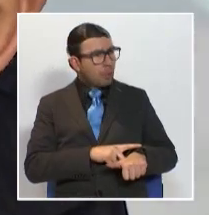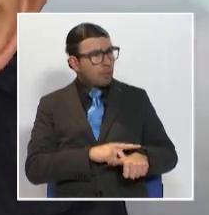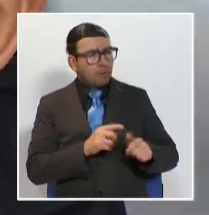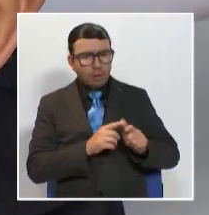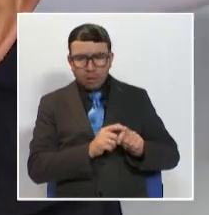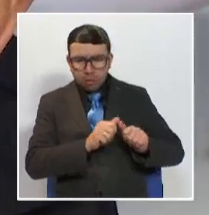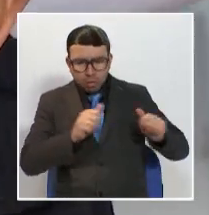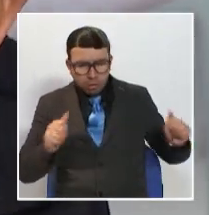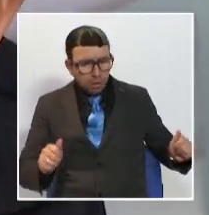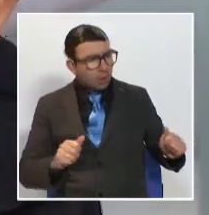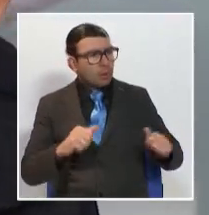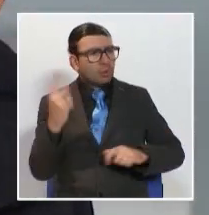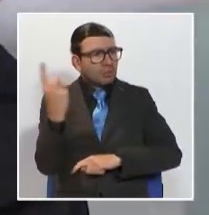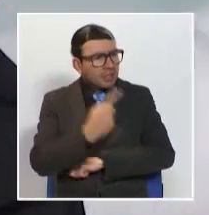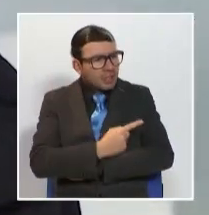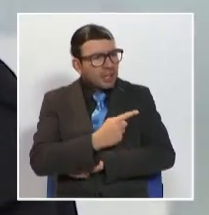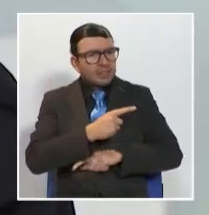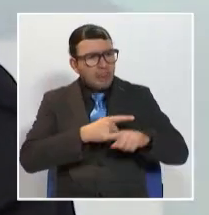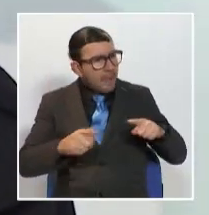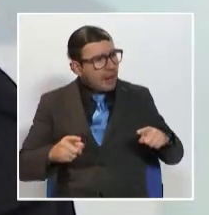días, semanas o meses?